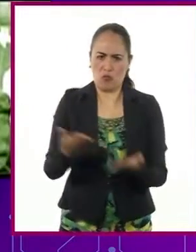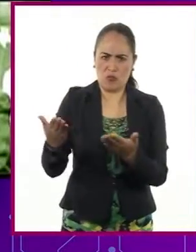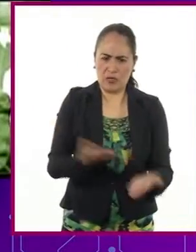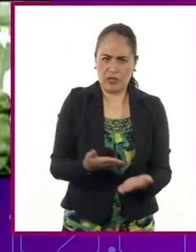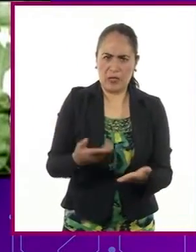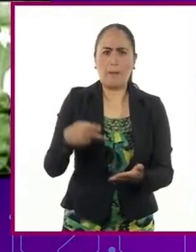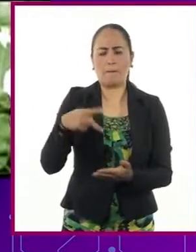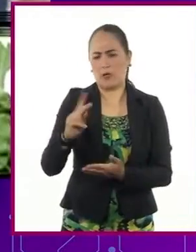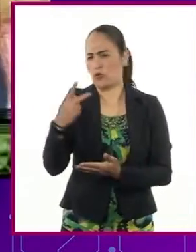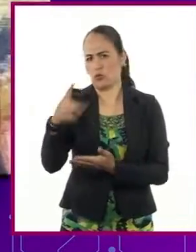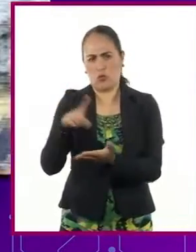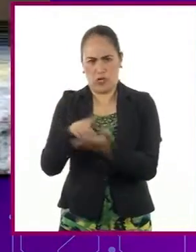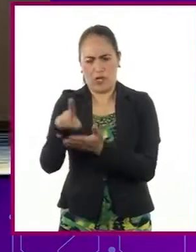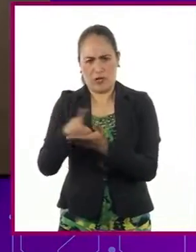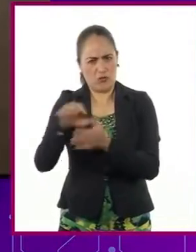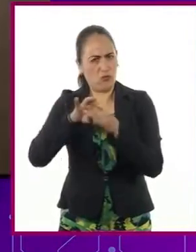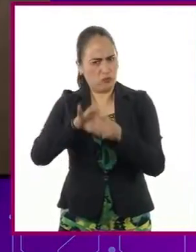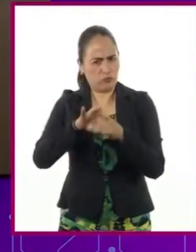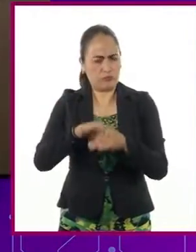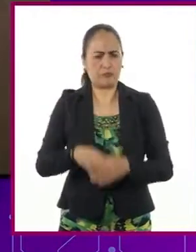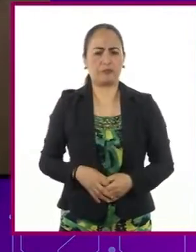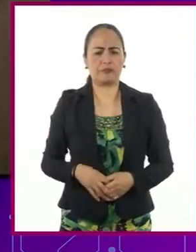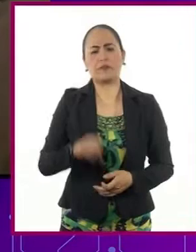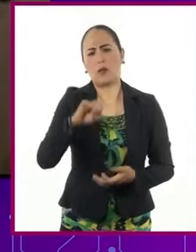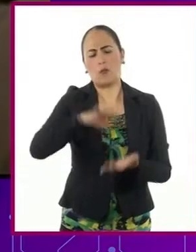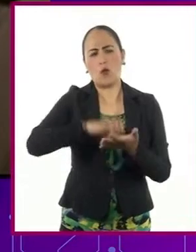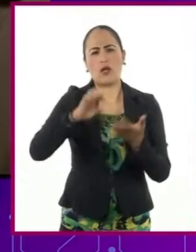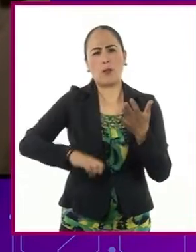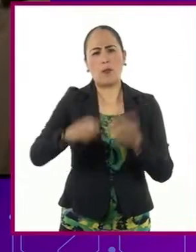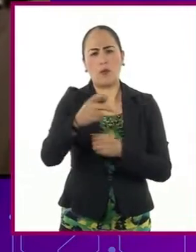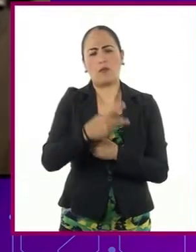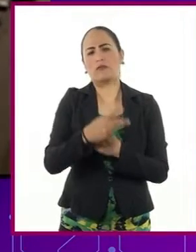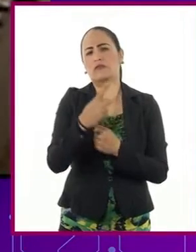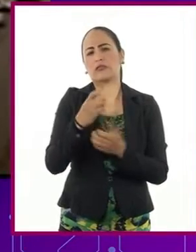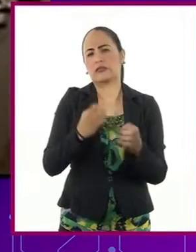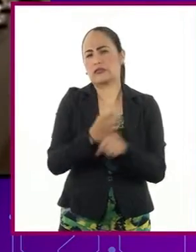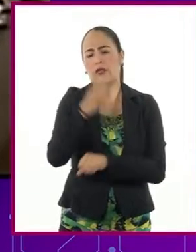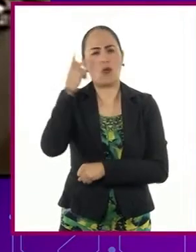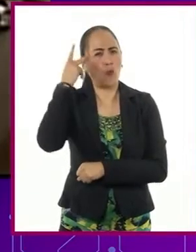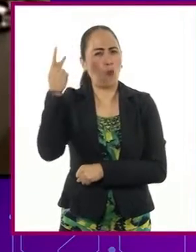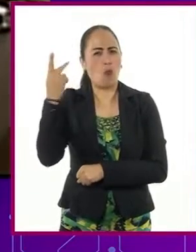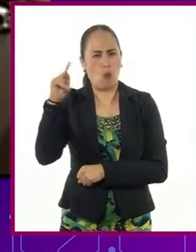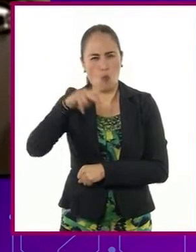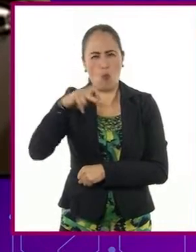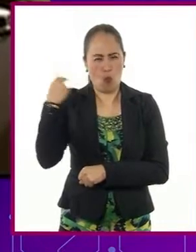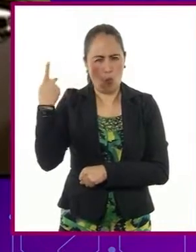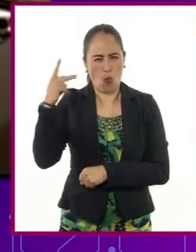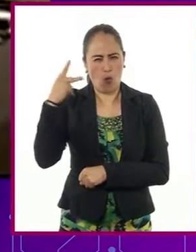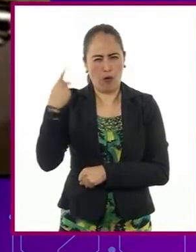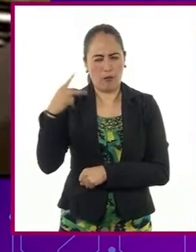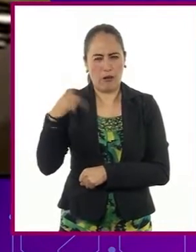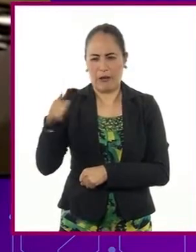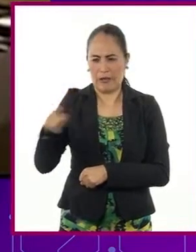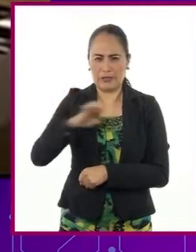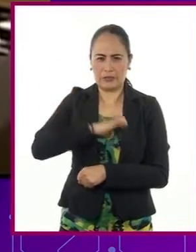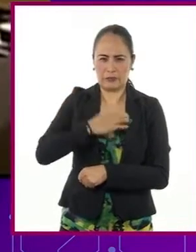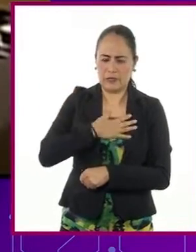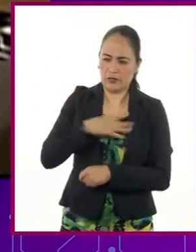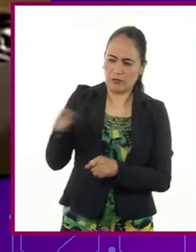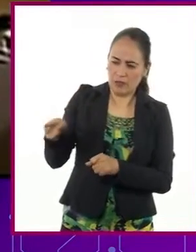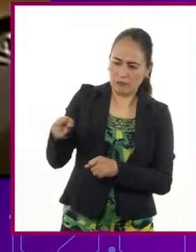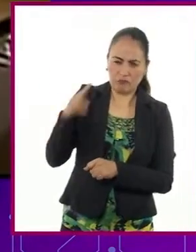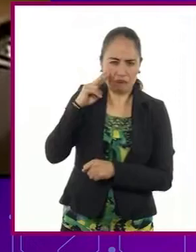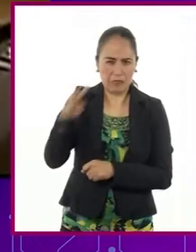por el derecho castellano. Claro, por supuesto. Es el caso de Puebla, que es española desde el inicio. Pero también está la contra,